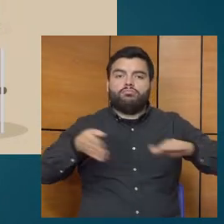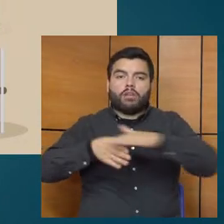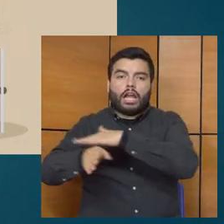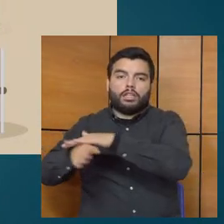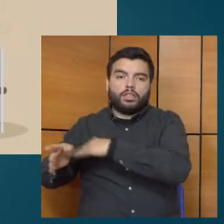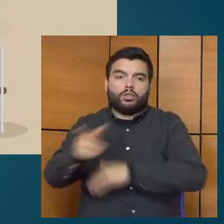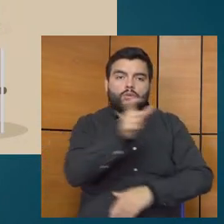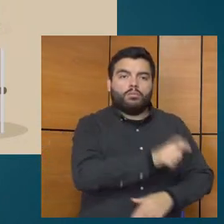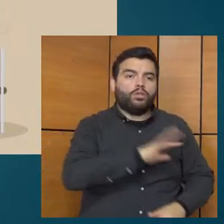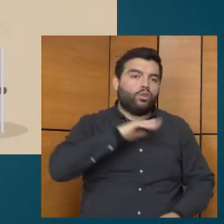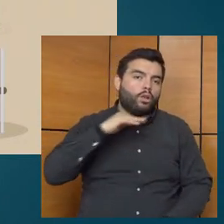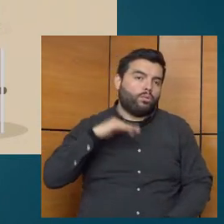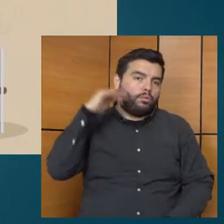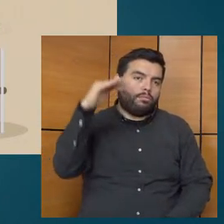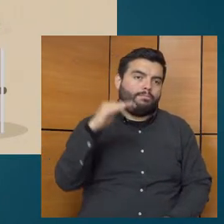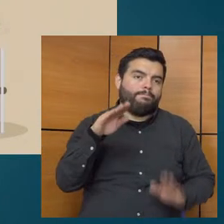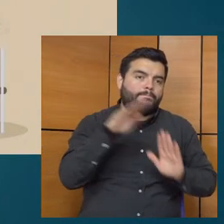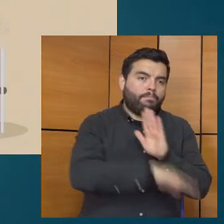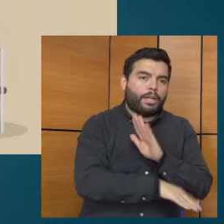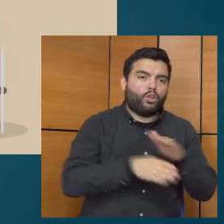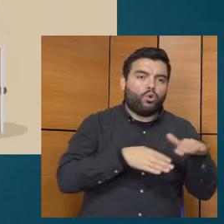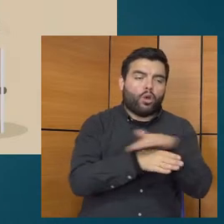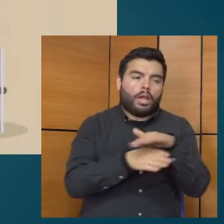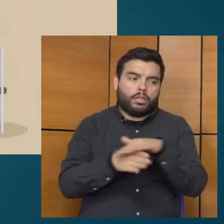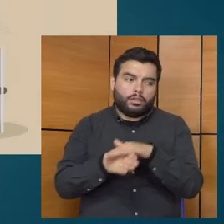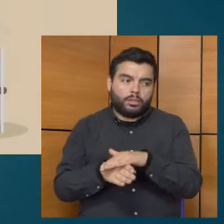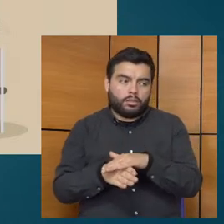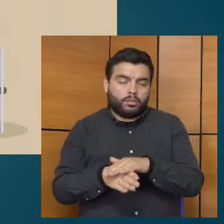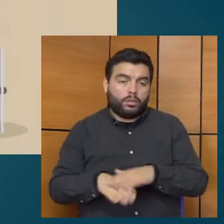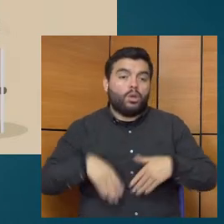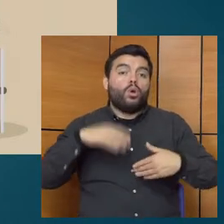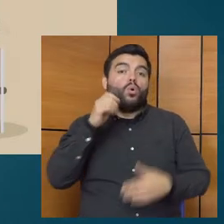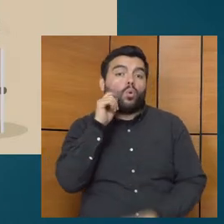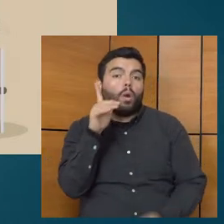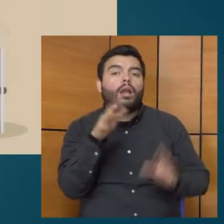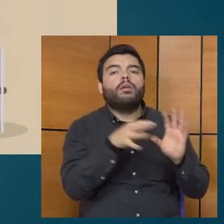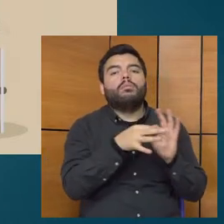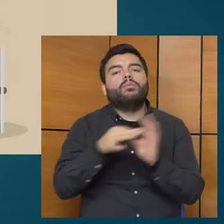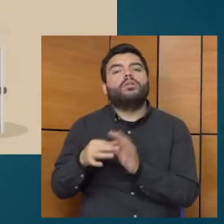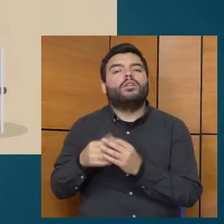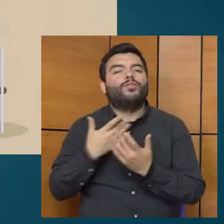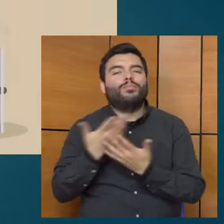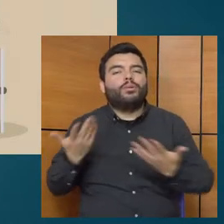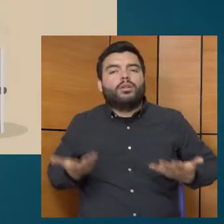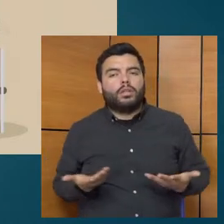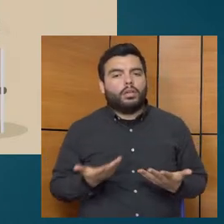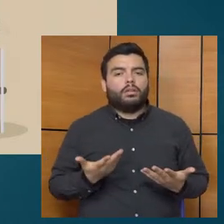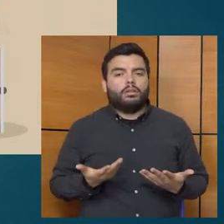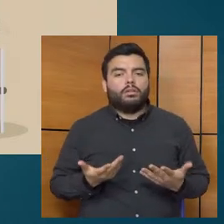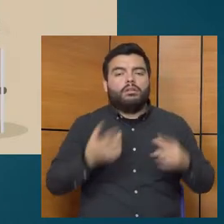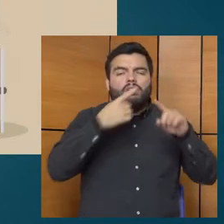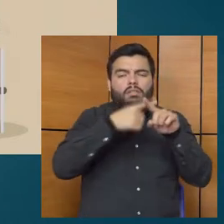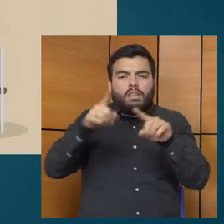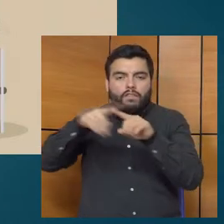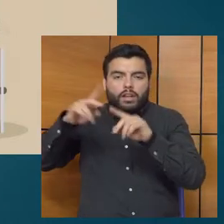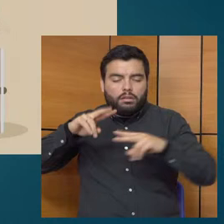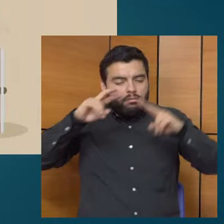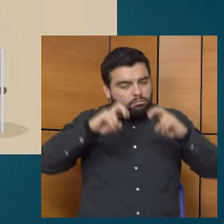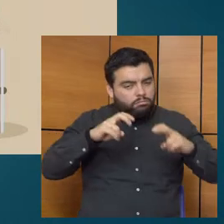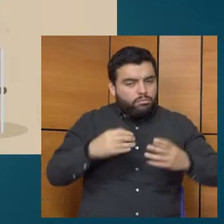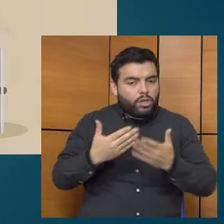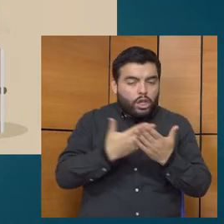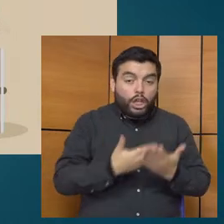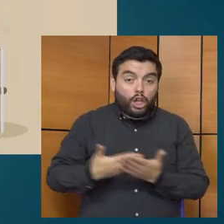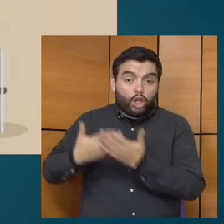¿Y cuáles son las razones? Pues sobre los distintos estudios sobre el tema hablan de tres